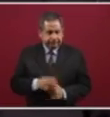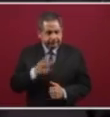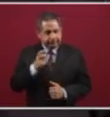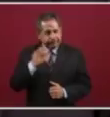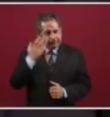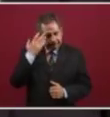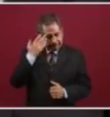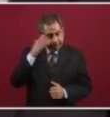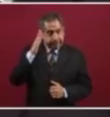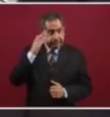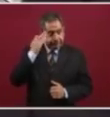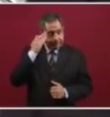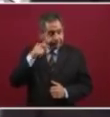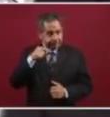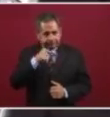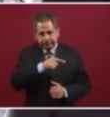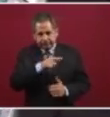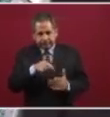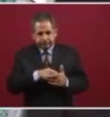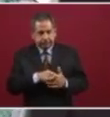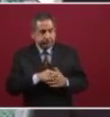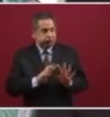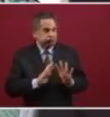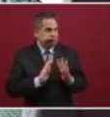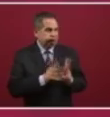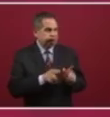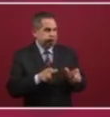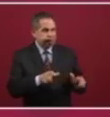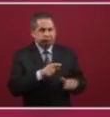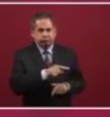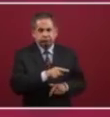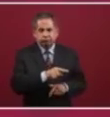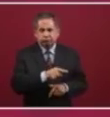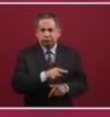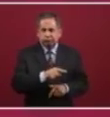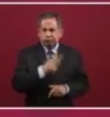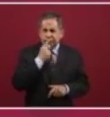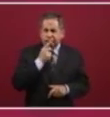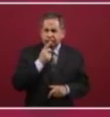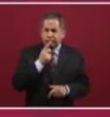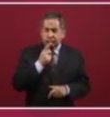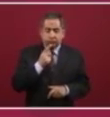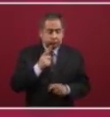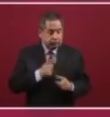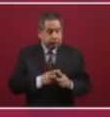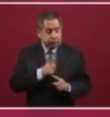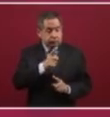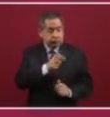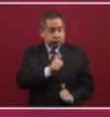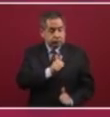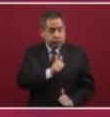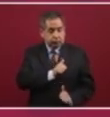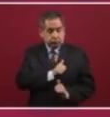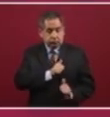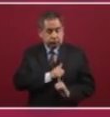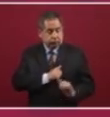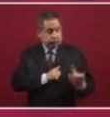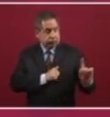entonces, de ese sitio, dice: por un soldado